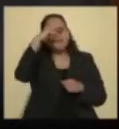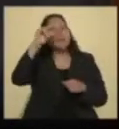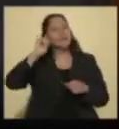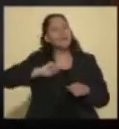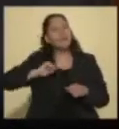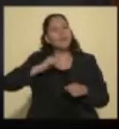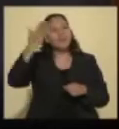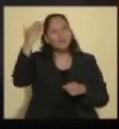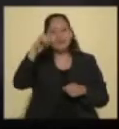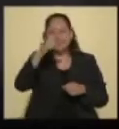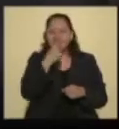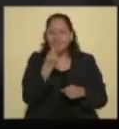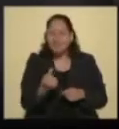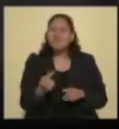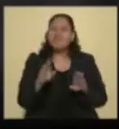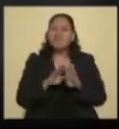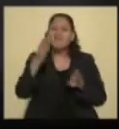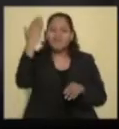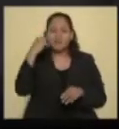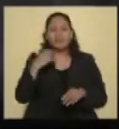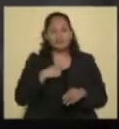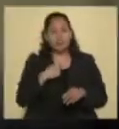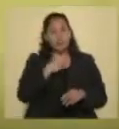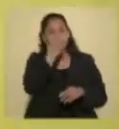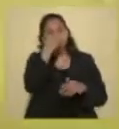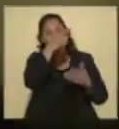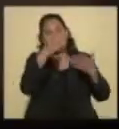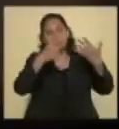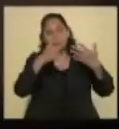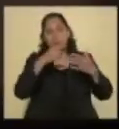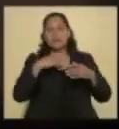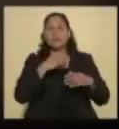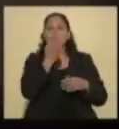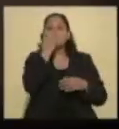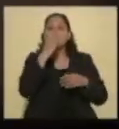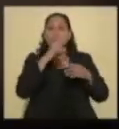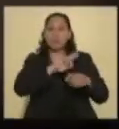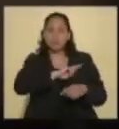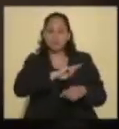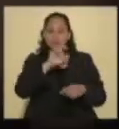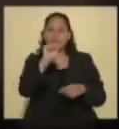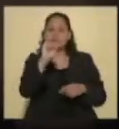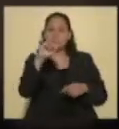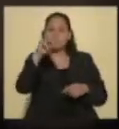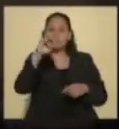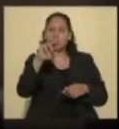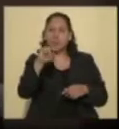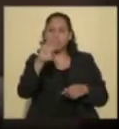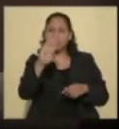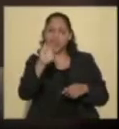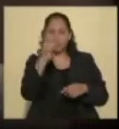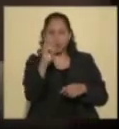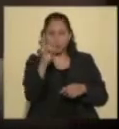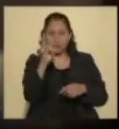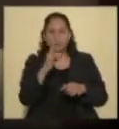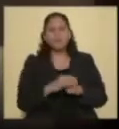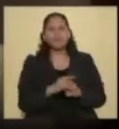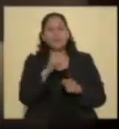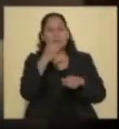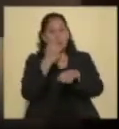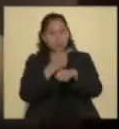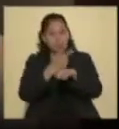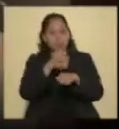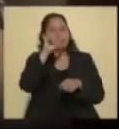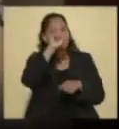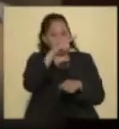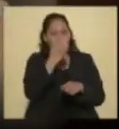DF cuando era niño? Bueno, pues estudié la primaria en el Colegio Simón Bolívar, de allá del Pedregal. La prepa